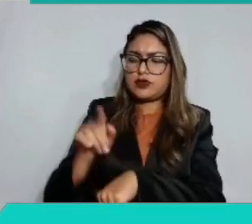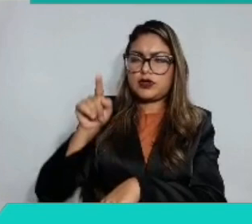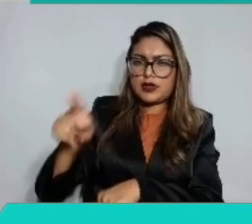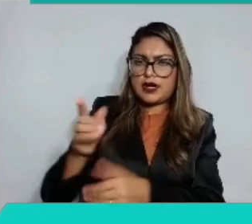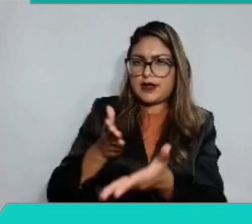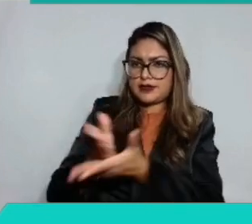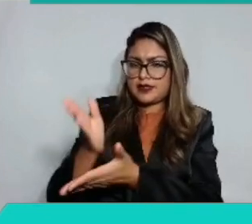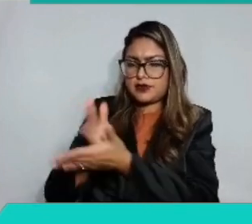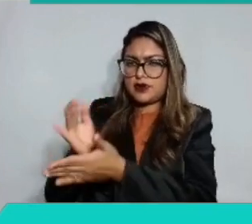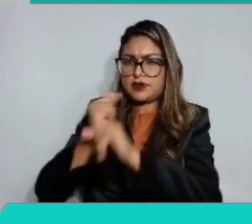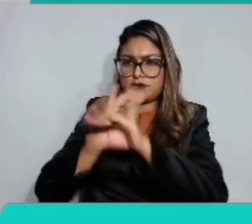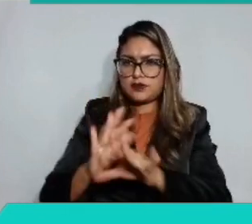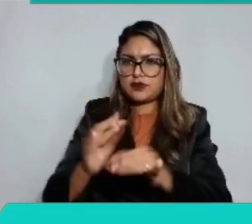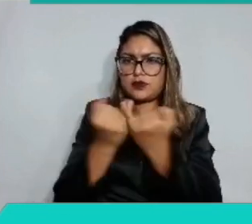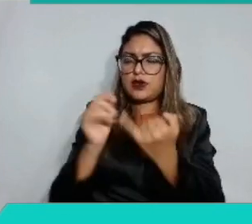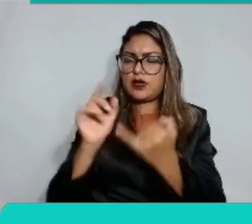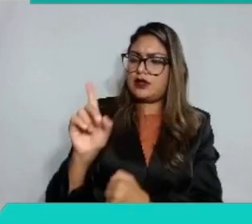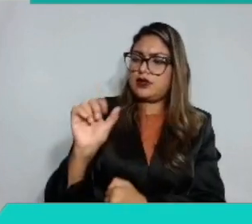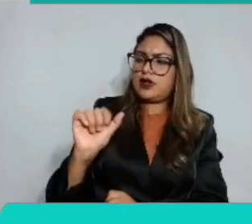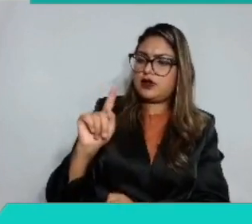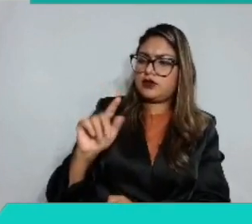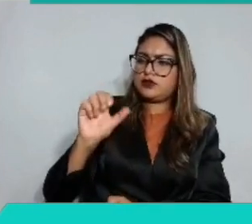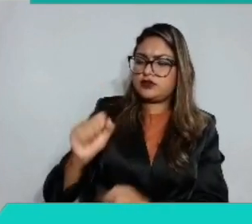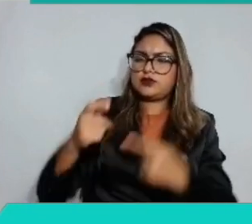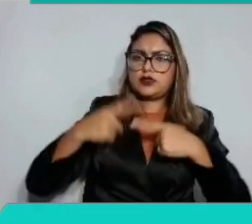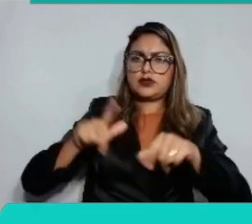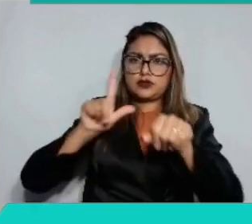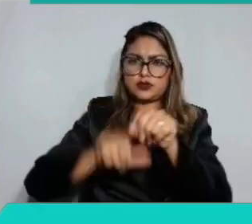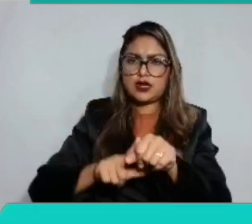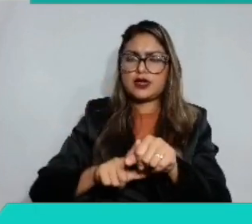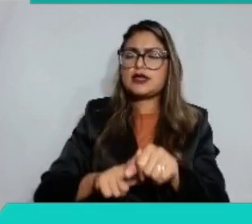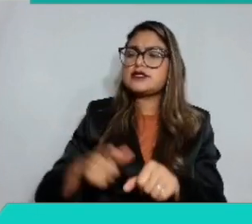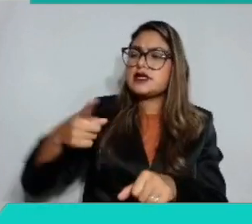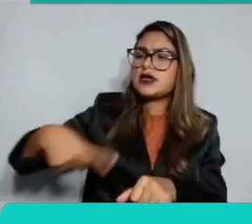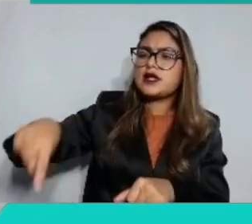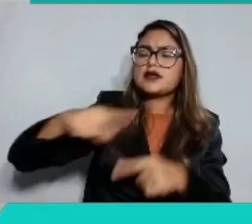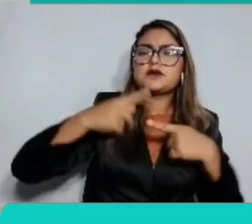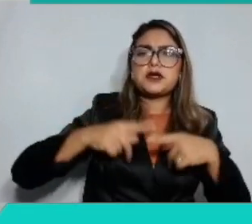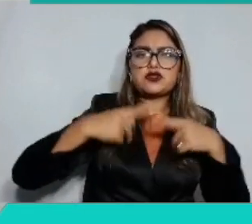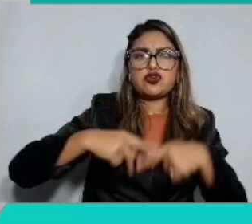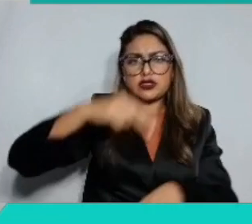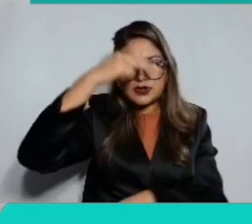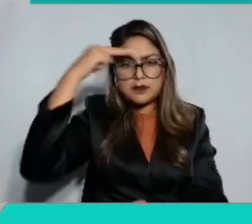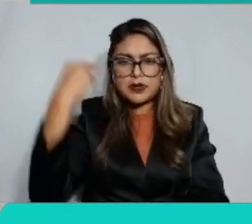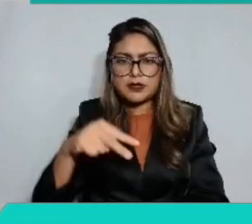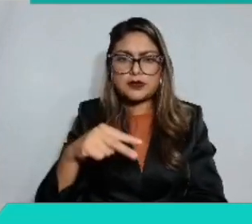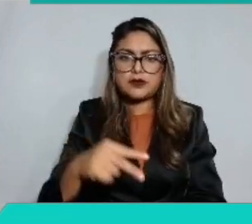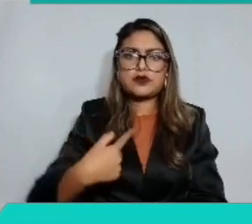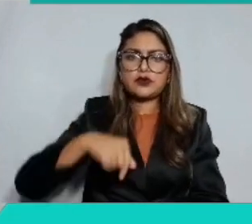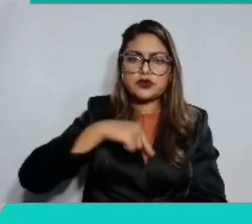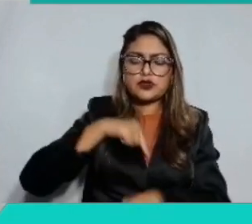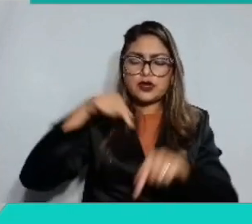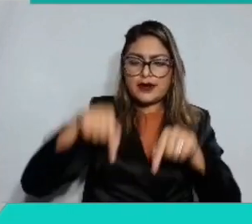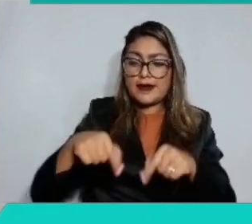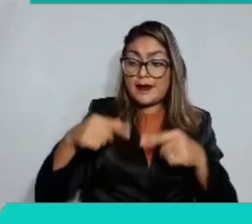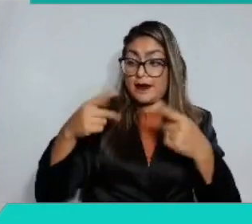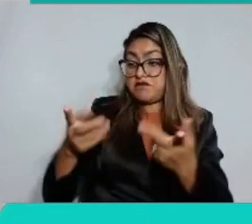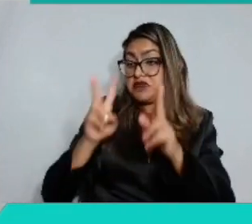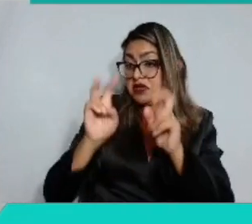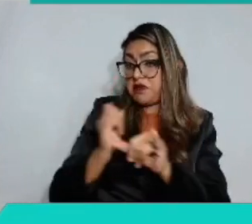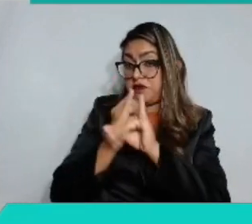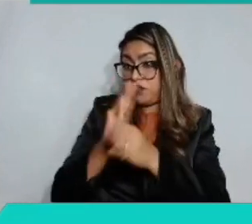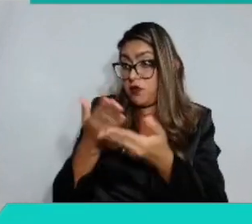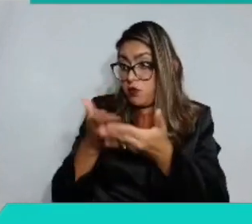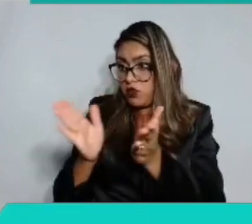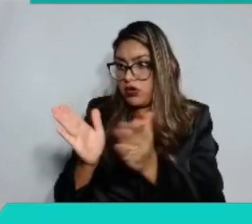personales personales de las y los mexicanos transparentamos lo público hacemos visible el quehacer